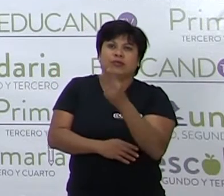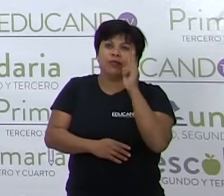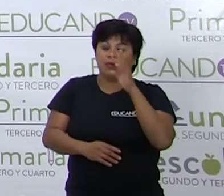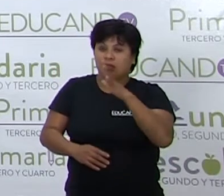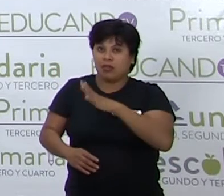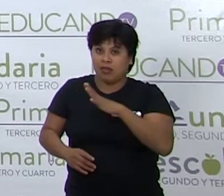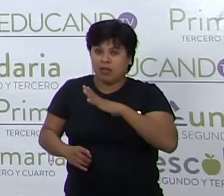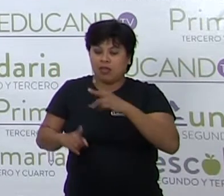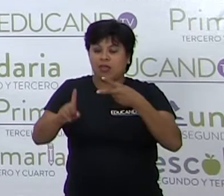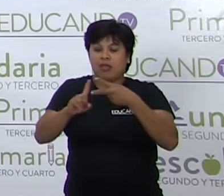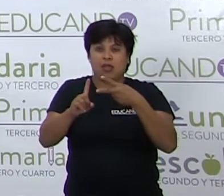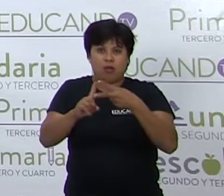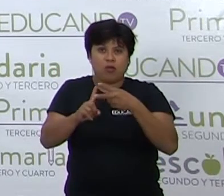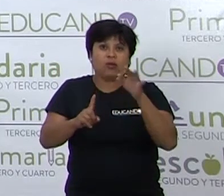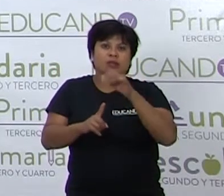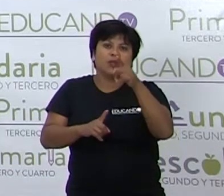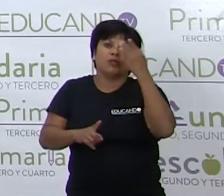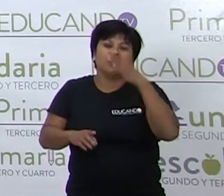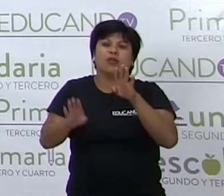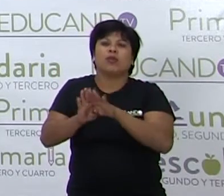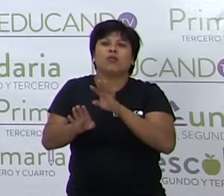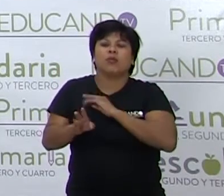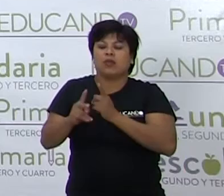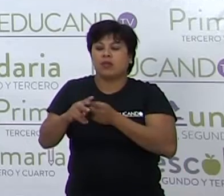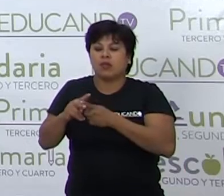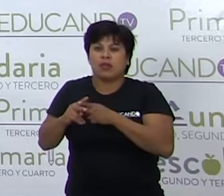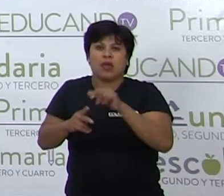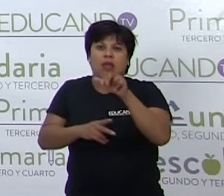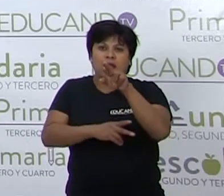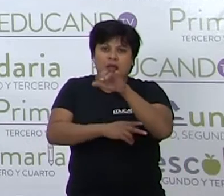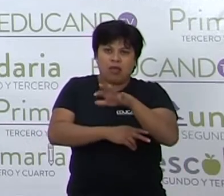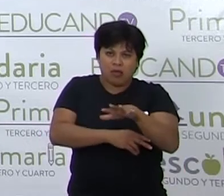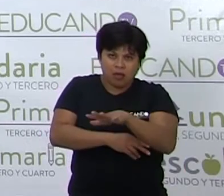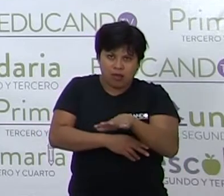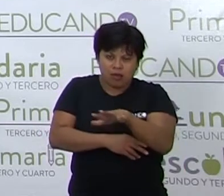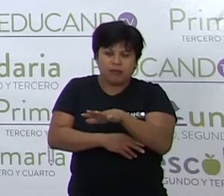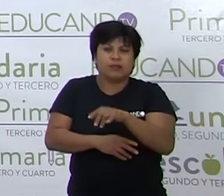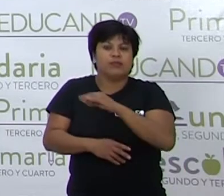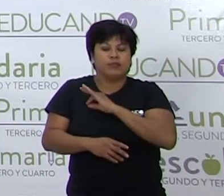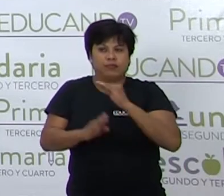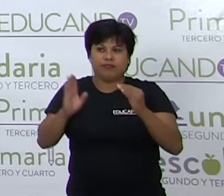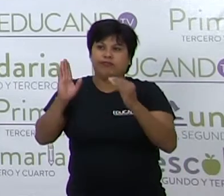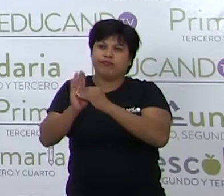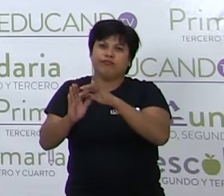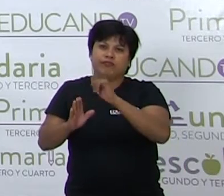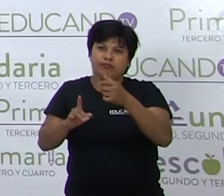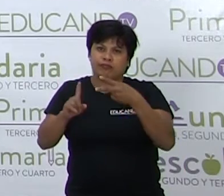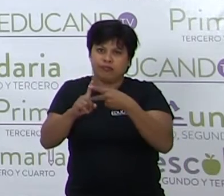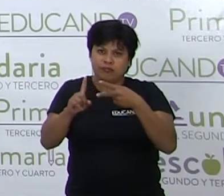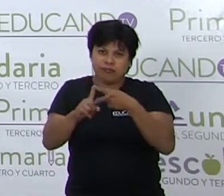triángulo y que seguramente ya sabes cómo calcular su área voy a poner otro triángulo más